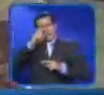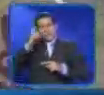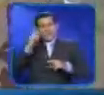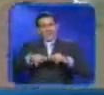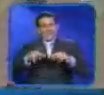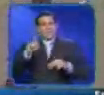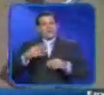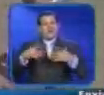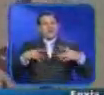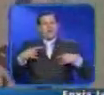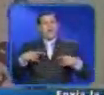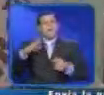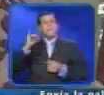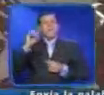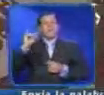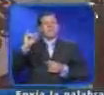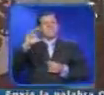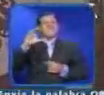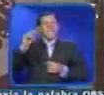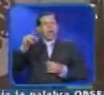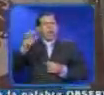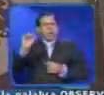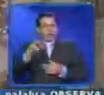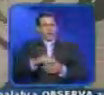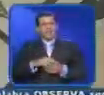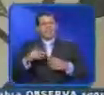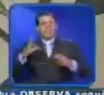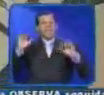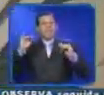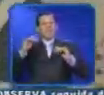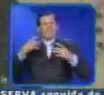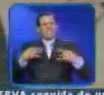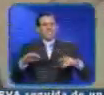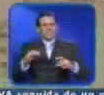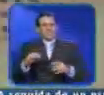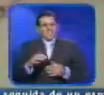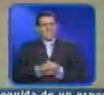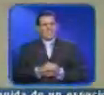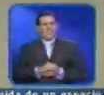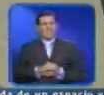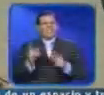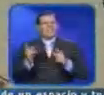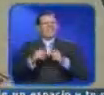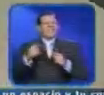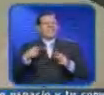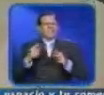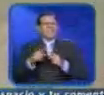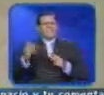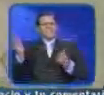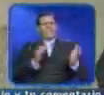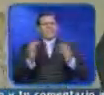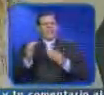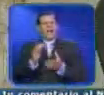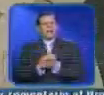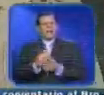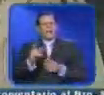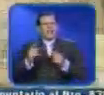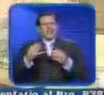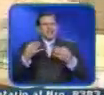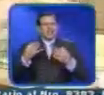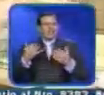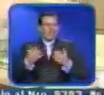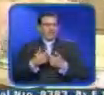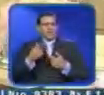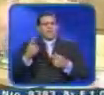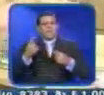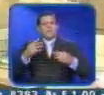también eventos como baby shower, despedidas de soltera estilo té de tías, donde por ejemplo vienen las amigas de la novia y le preparan, en